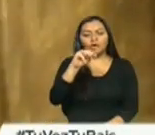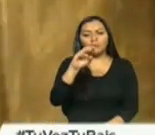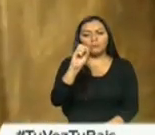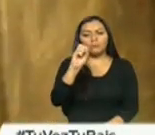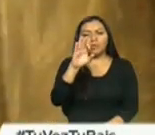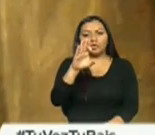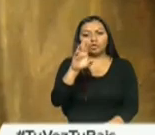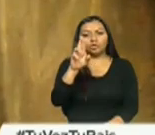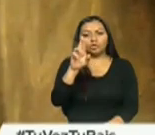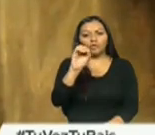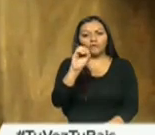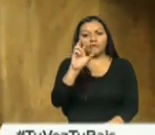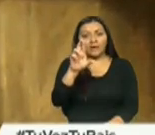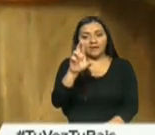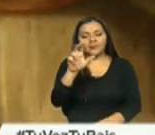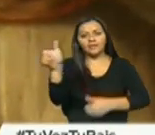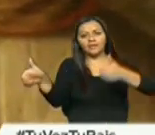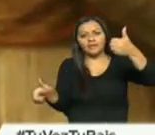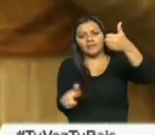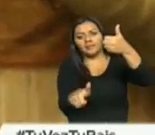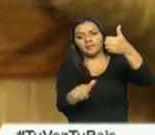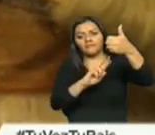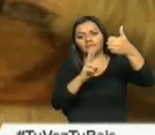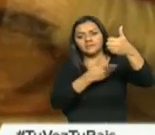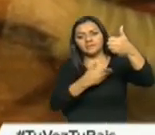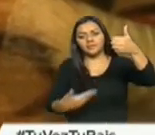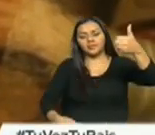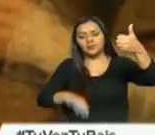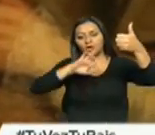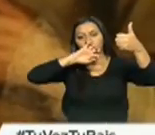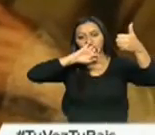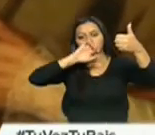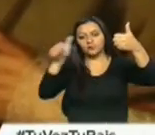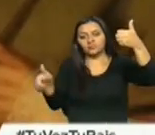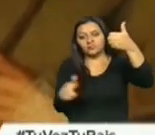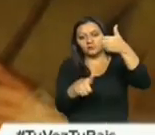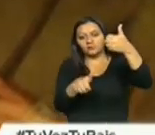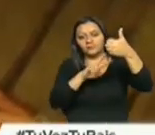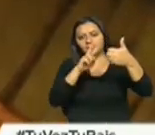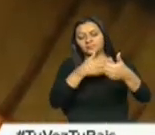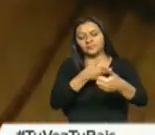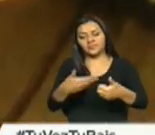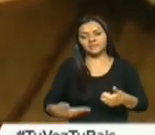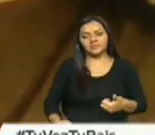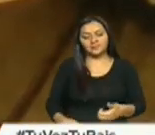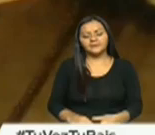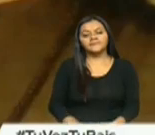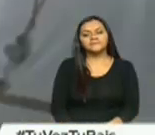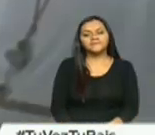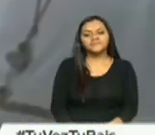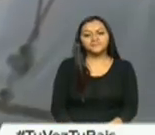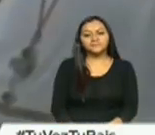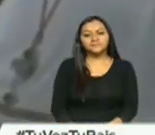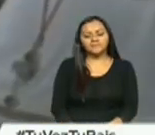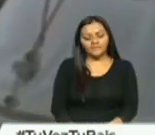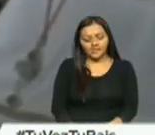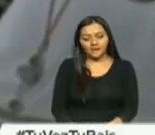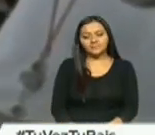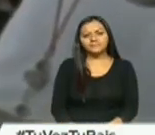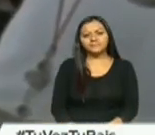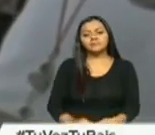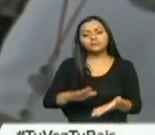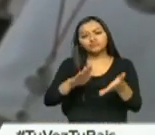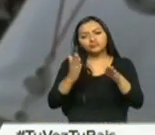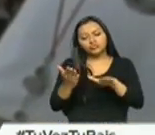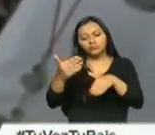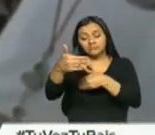es incluido como vicepresidente de la junta el obispo de Quito, Monseñor José Cuerio Caicedo. Los restos del